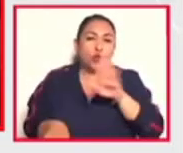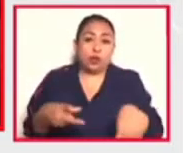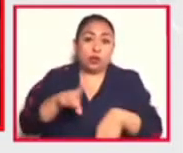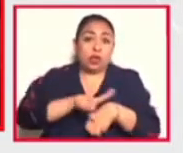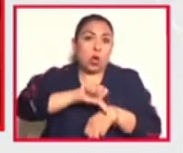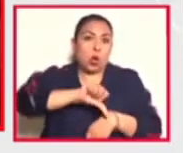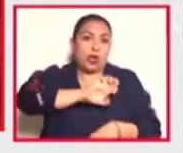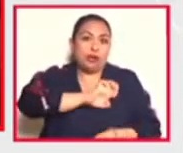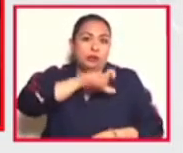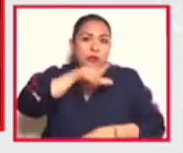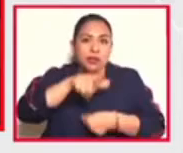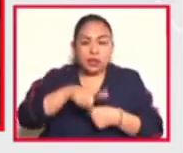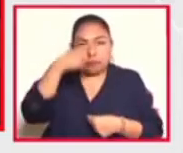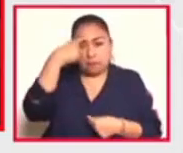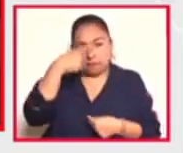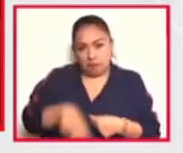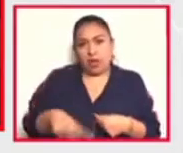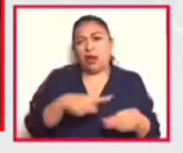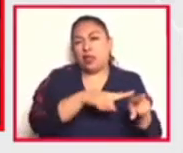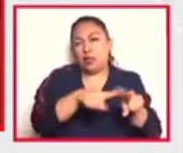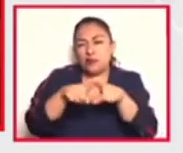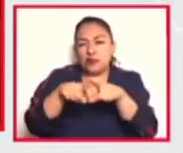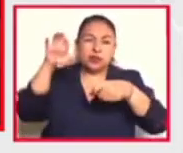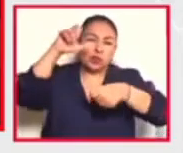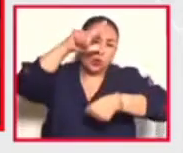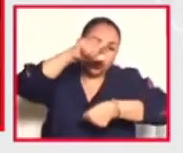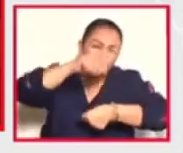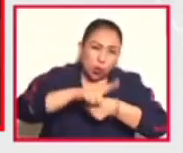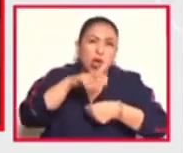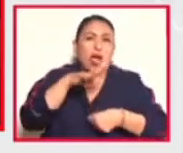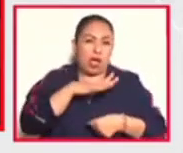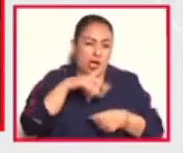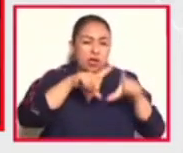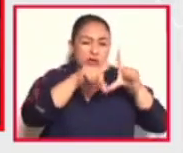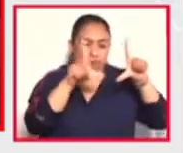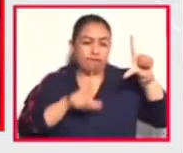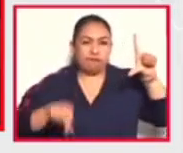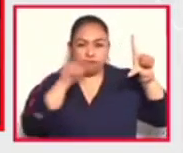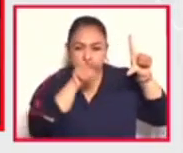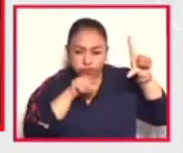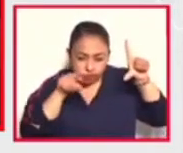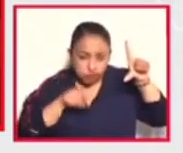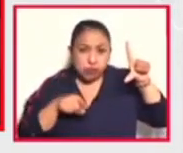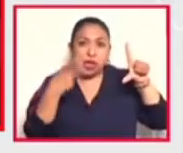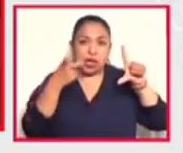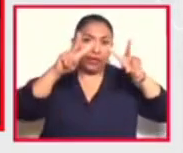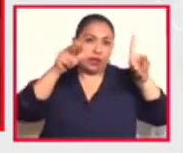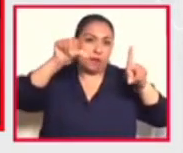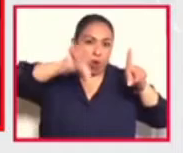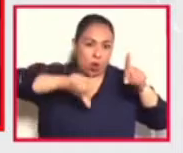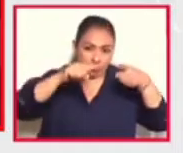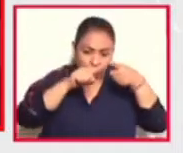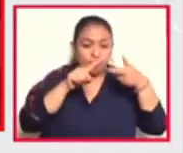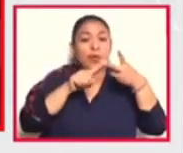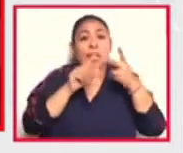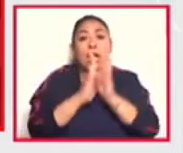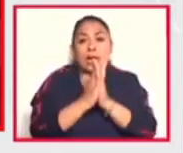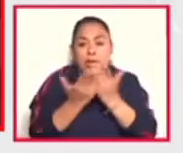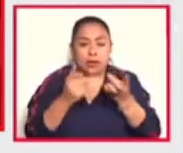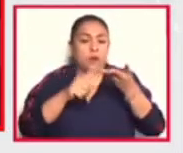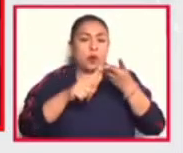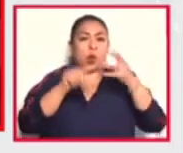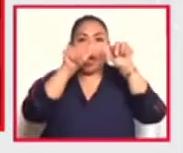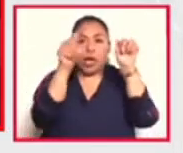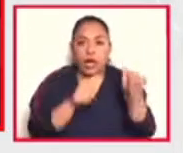para las diversas culturas que hay en nuestra República Mexicana. De eso estaremos hablando, de libros, de artes plásticas,